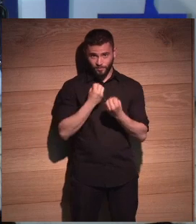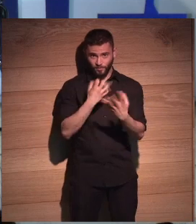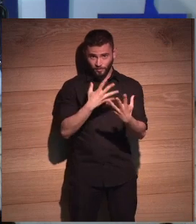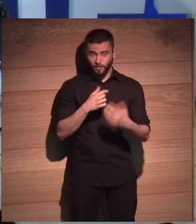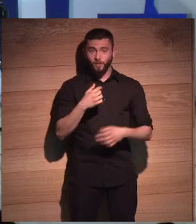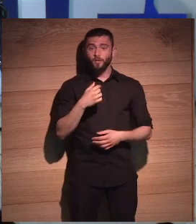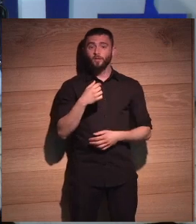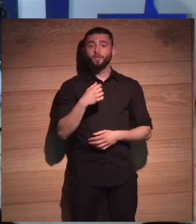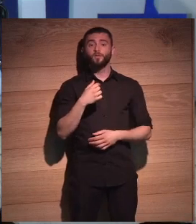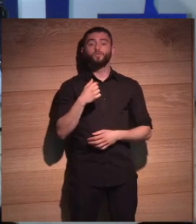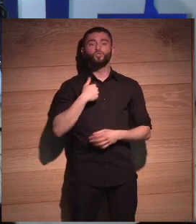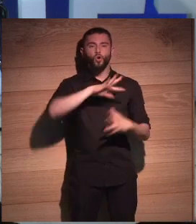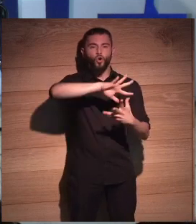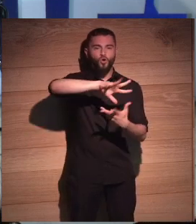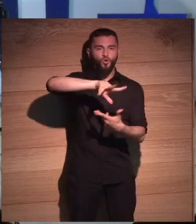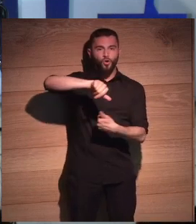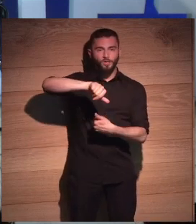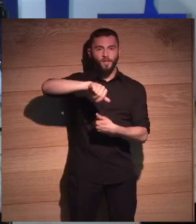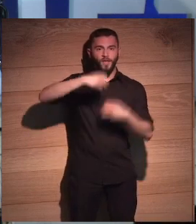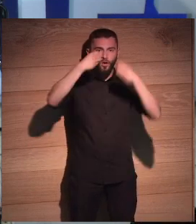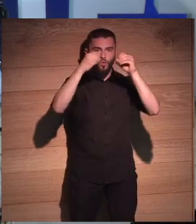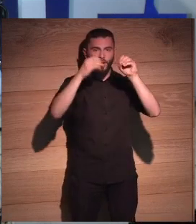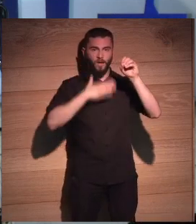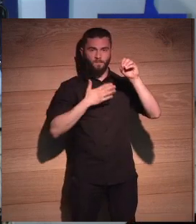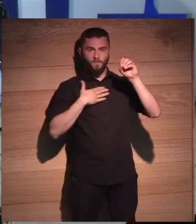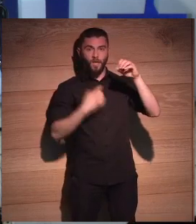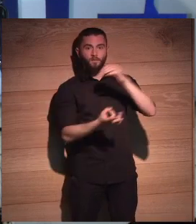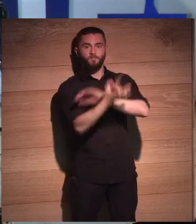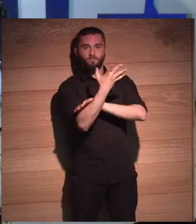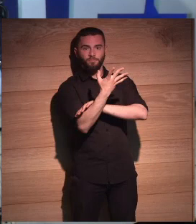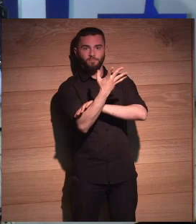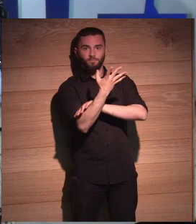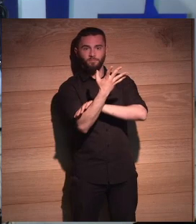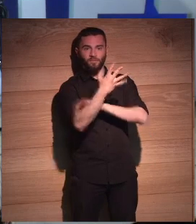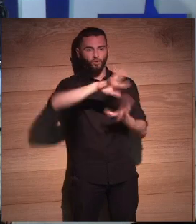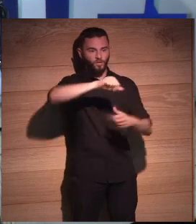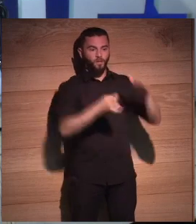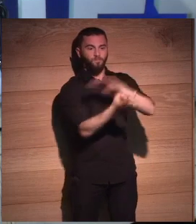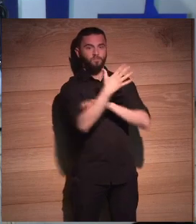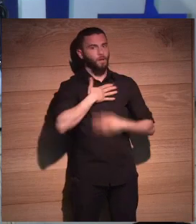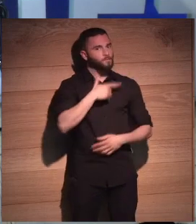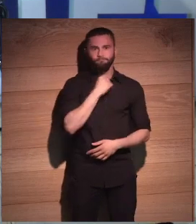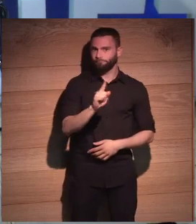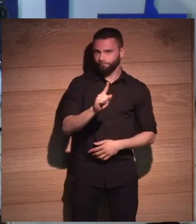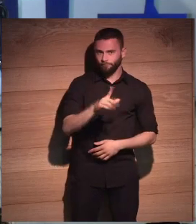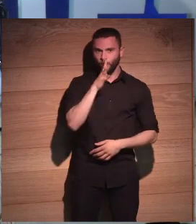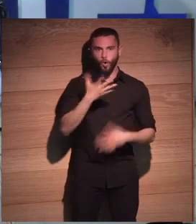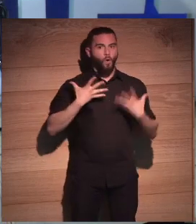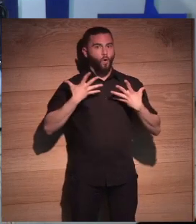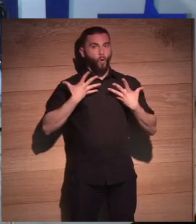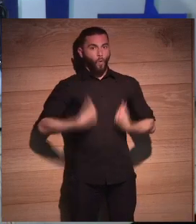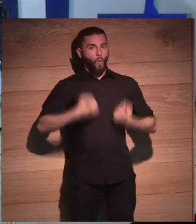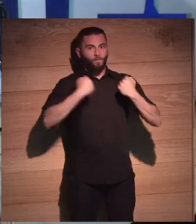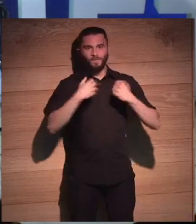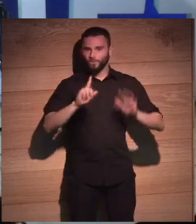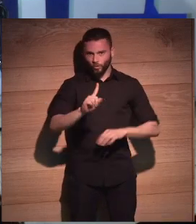alguna vez alguna noticia sobre mí en Google que no me hubiera gustado que hubiera aparecido, no porque fuera dramática, sino simplemente